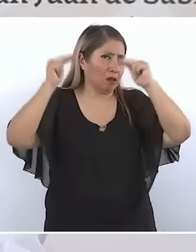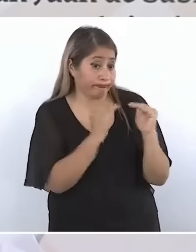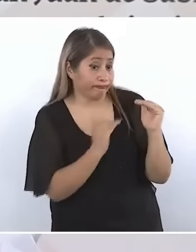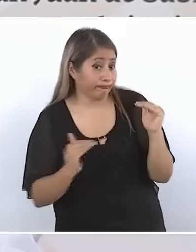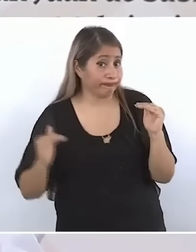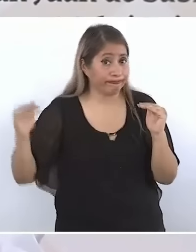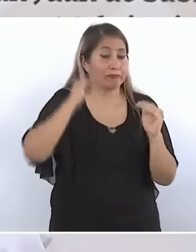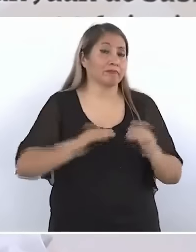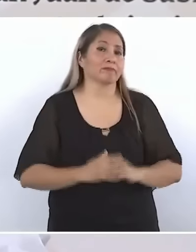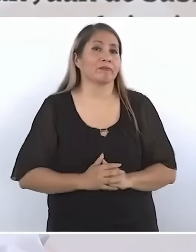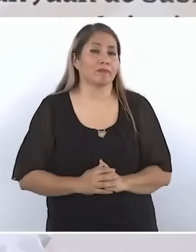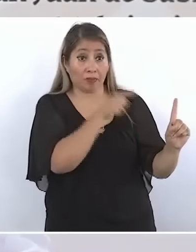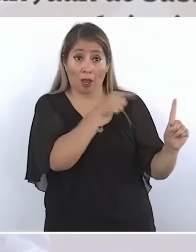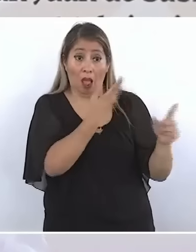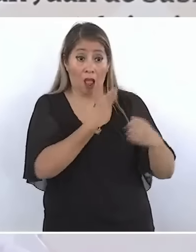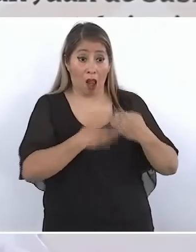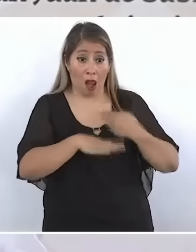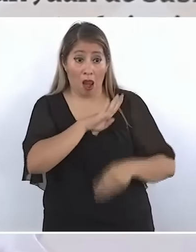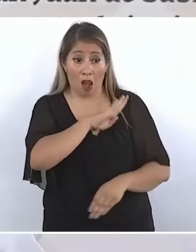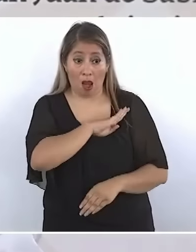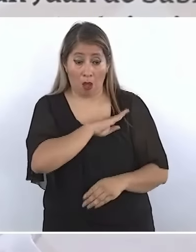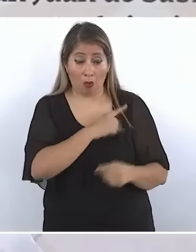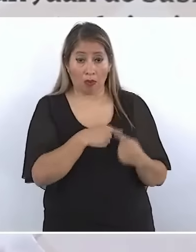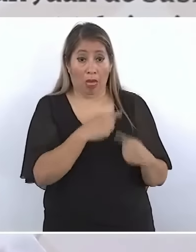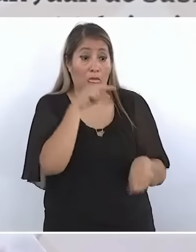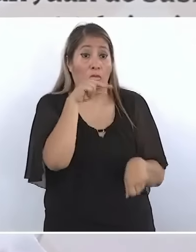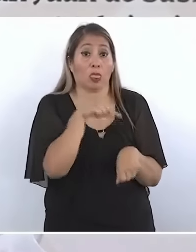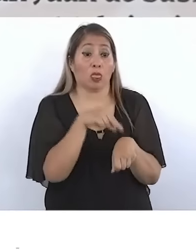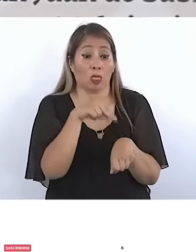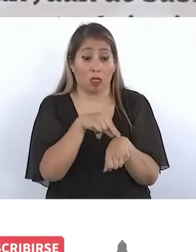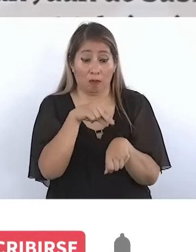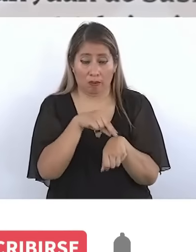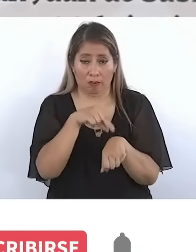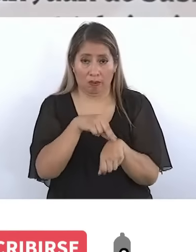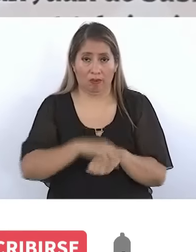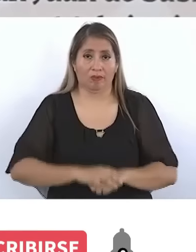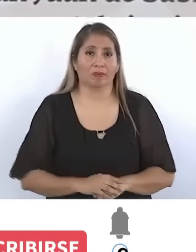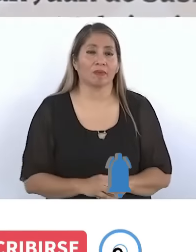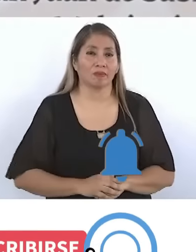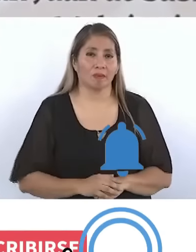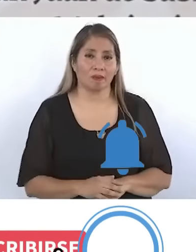académico alto, es doctora,